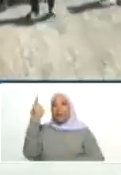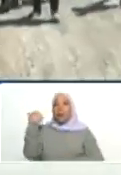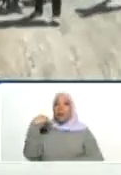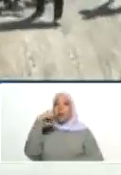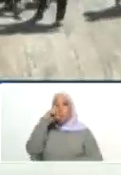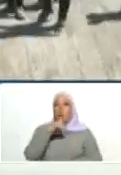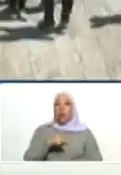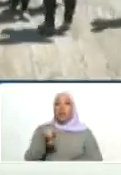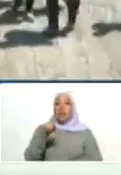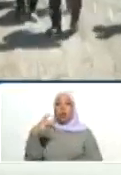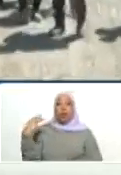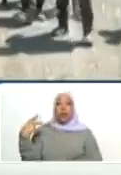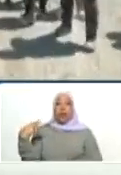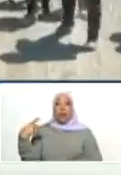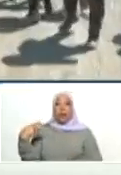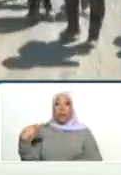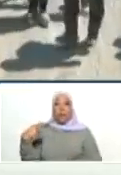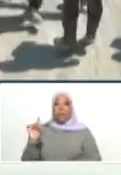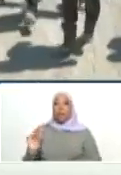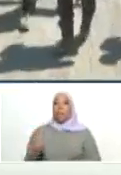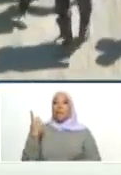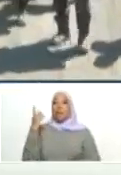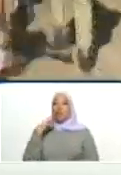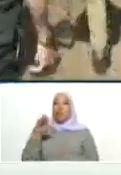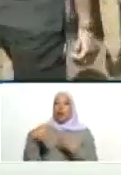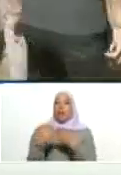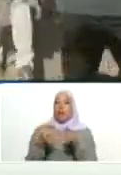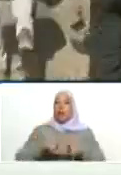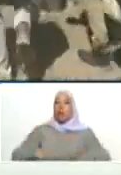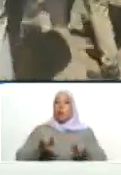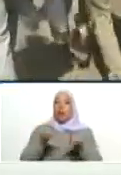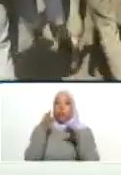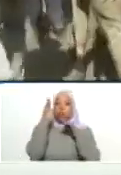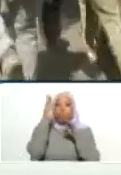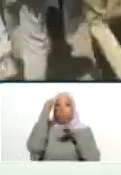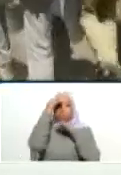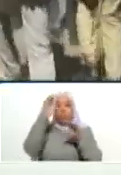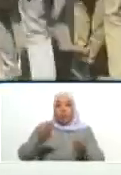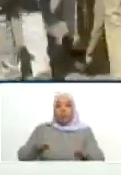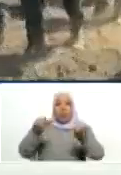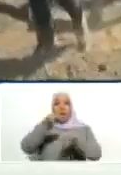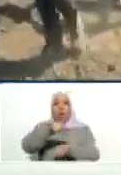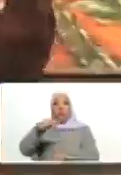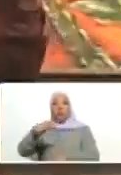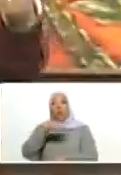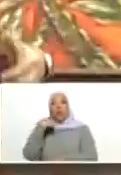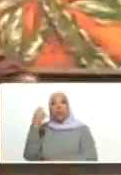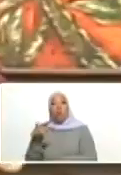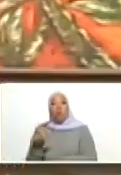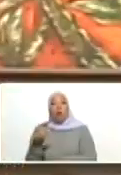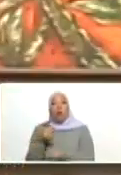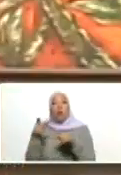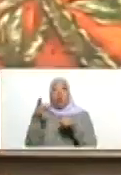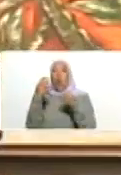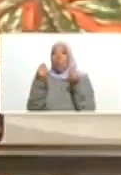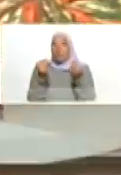en Tejería, fueron los primeros en llegar al sitio de la tragedia y salvaron vidas por decenas de